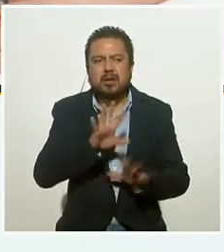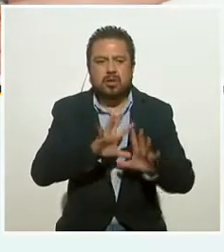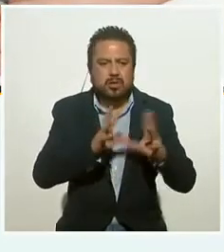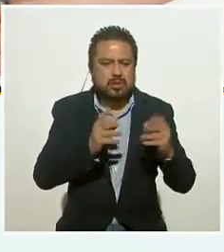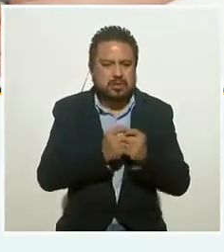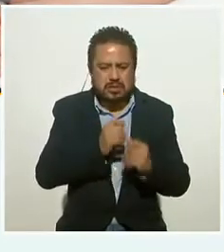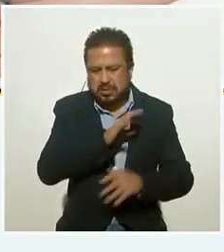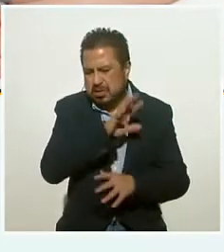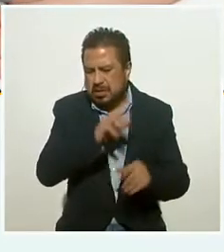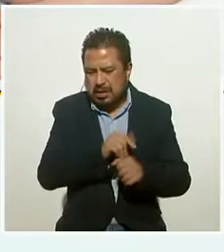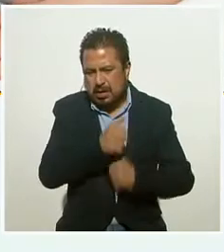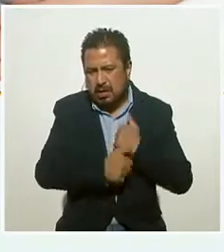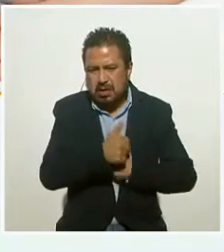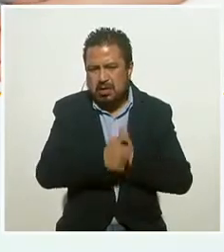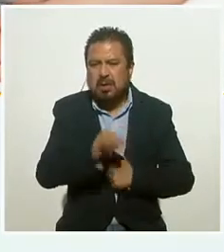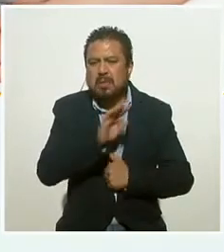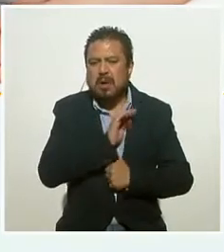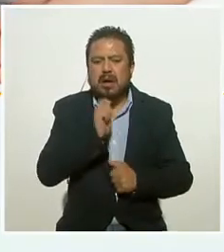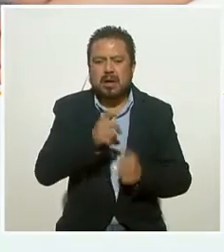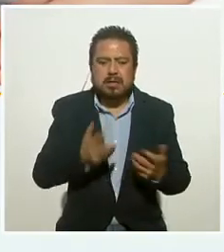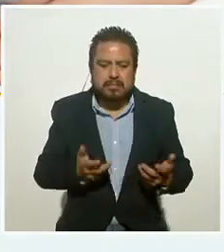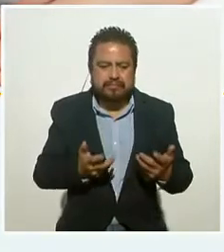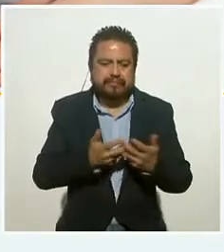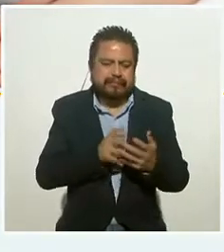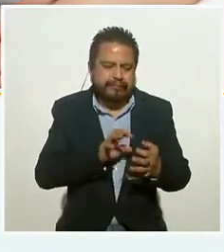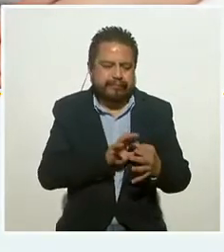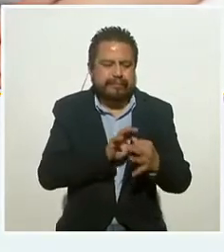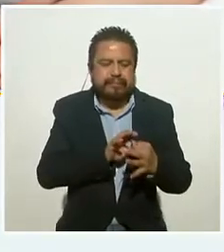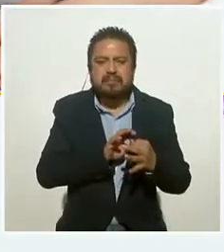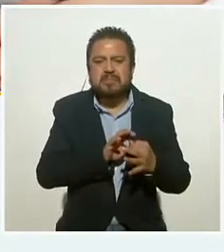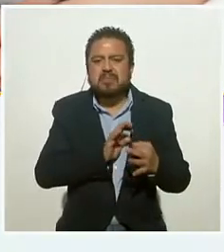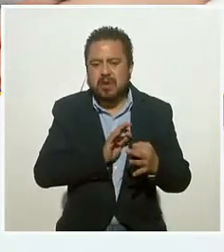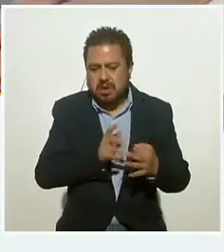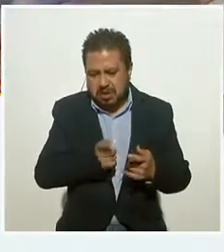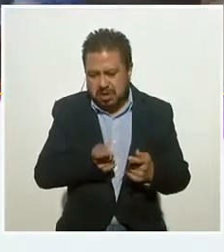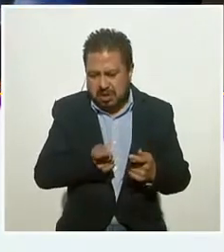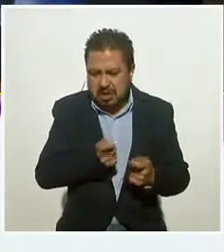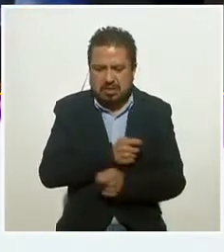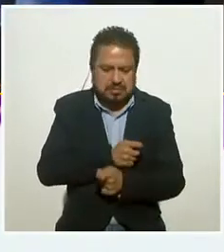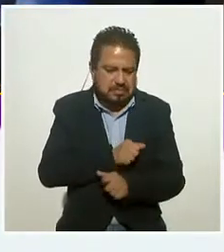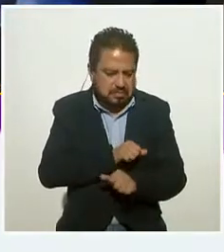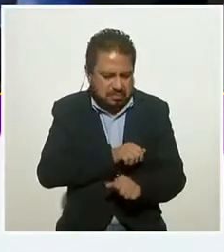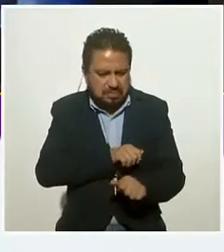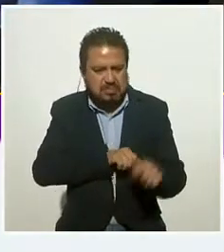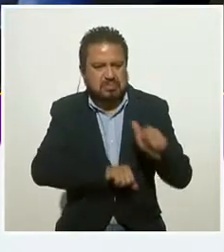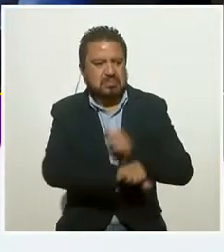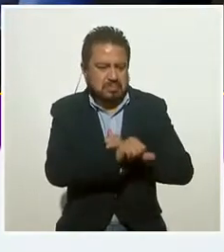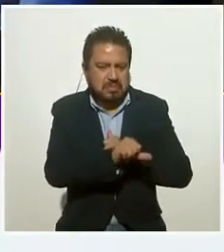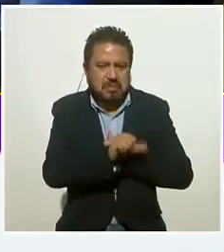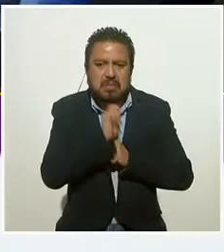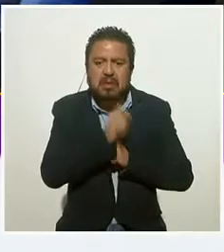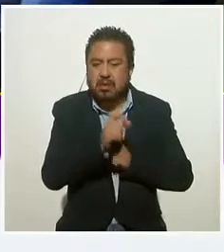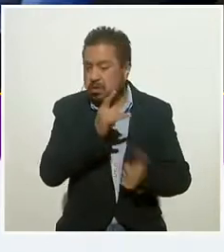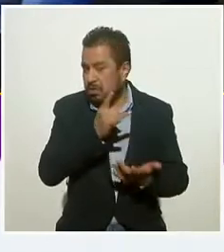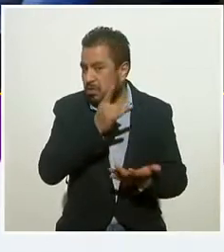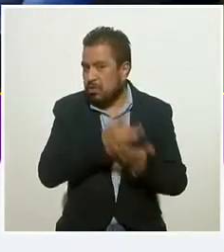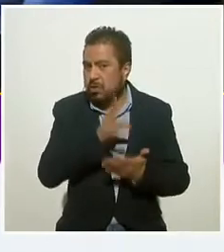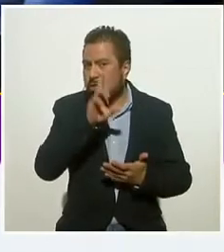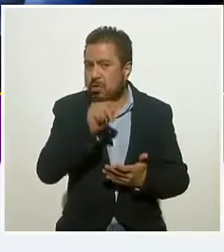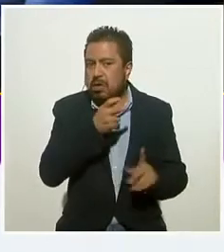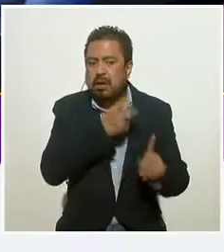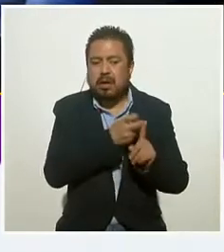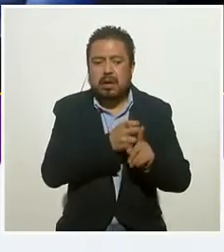estas competencias como puede ser la empatía, que es la capacidad de ponerme en los zapatos del otro, ¿verdad? Pero que no solamente eso, sino